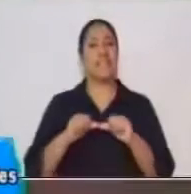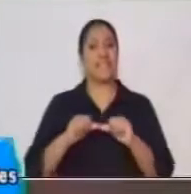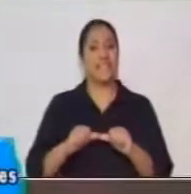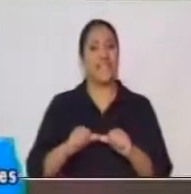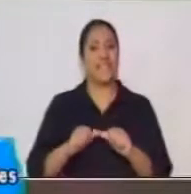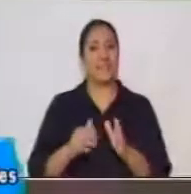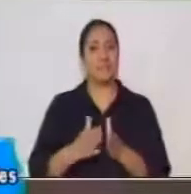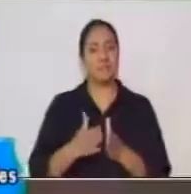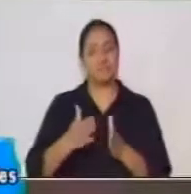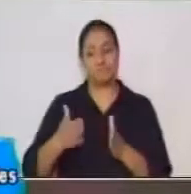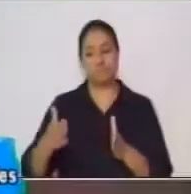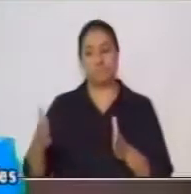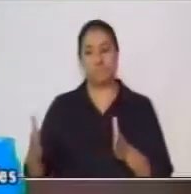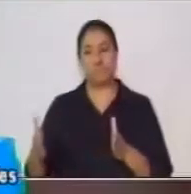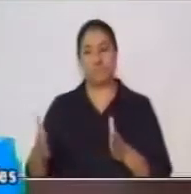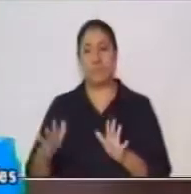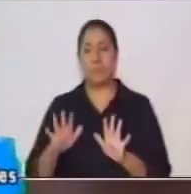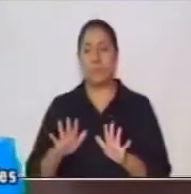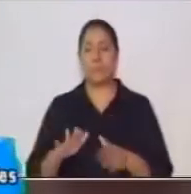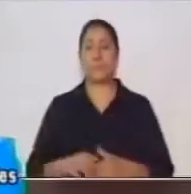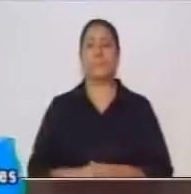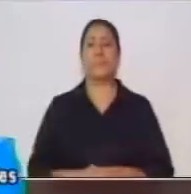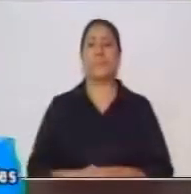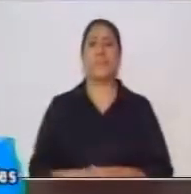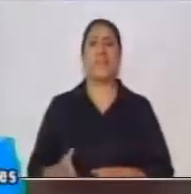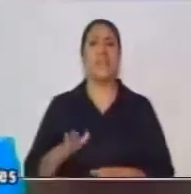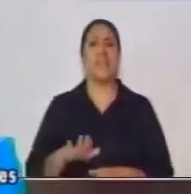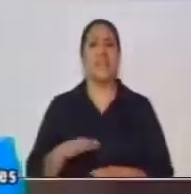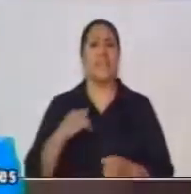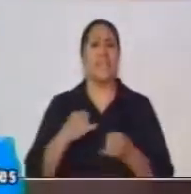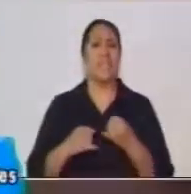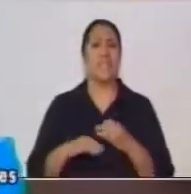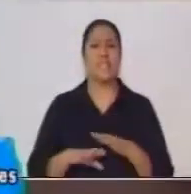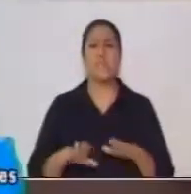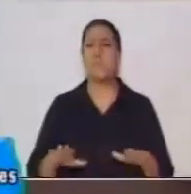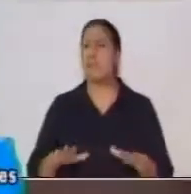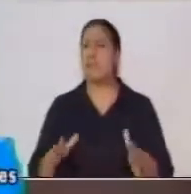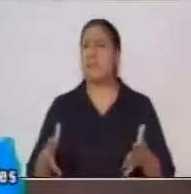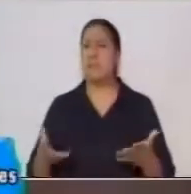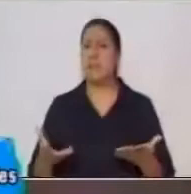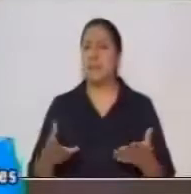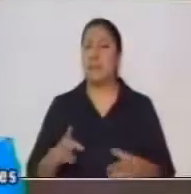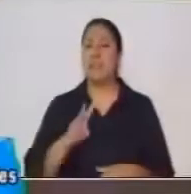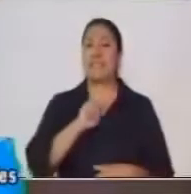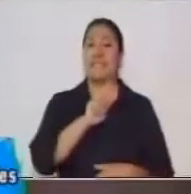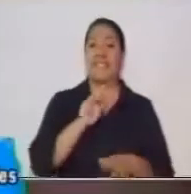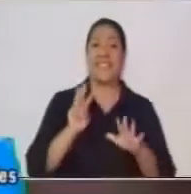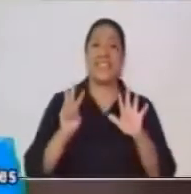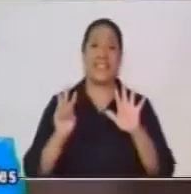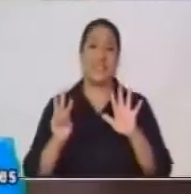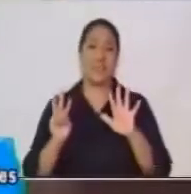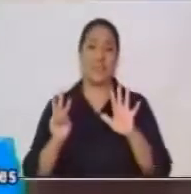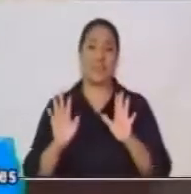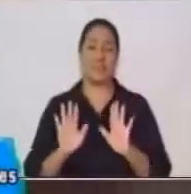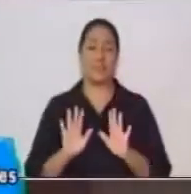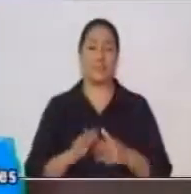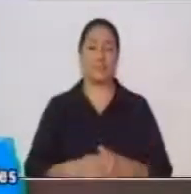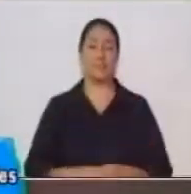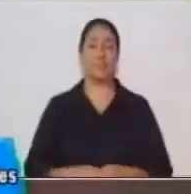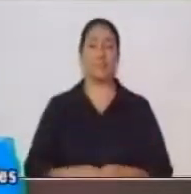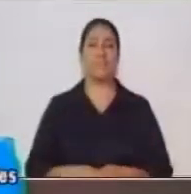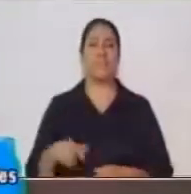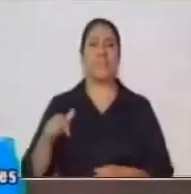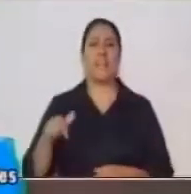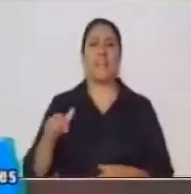patrón. Y luego, para finalizar, tenemos el 28. Ahora, ¿qué